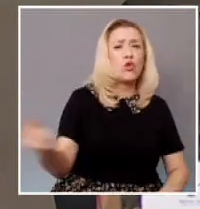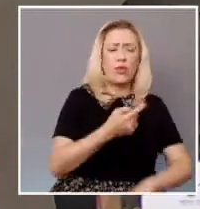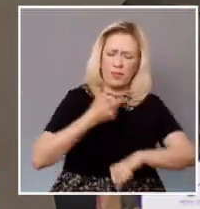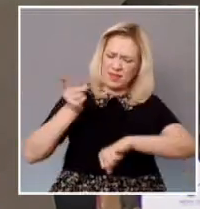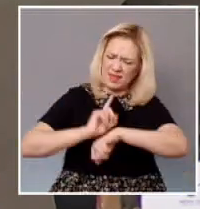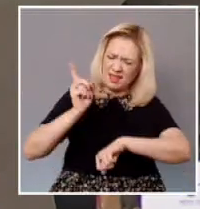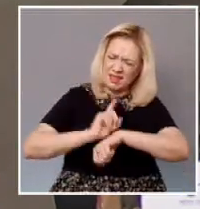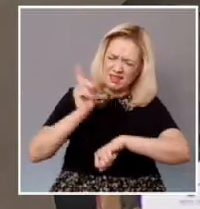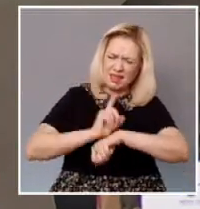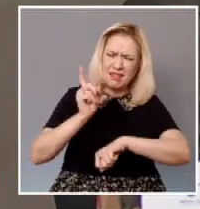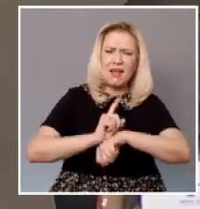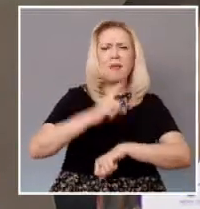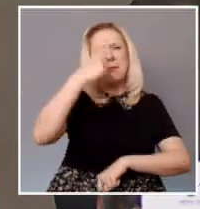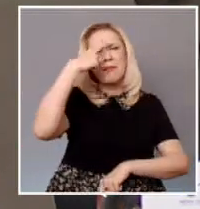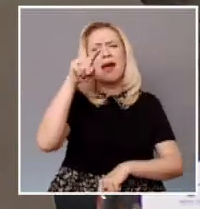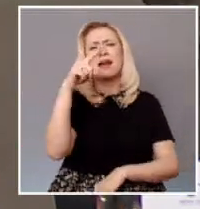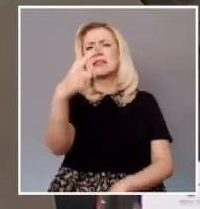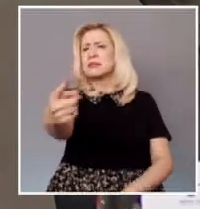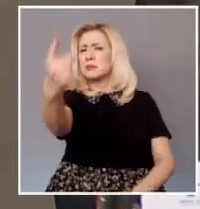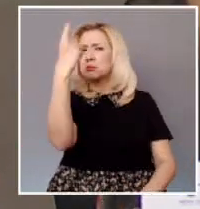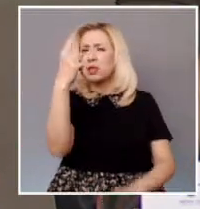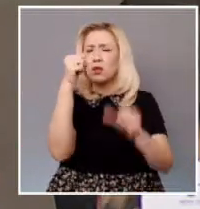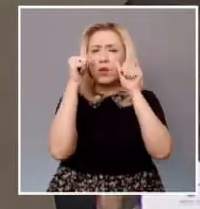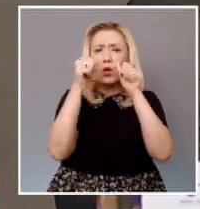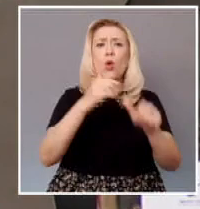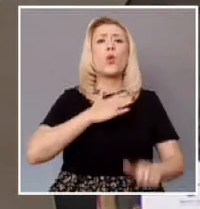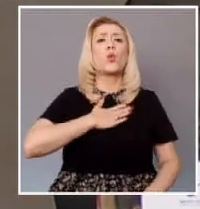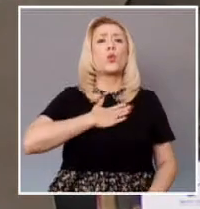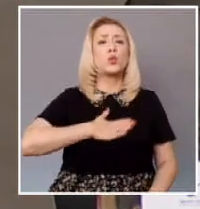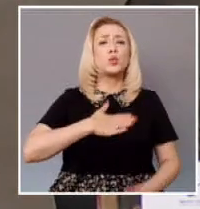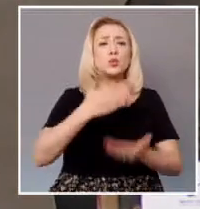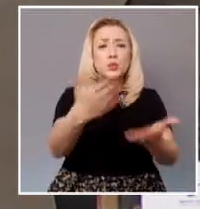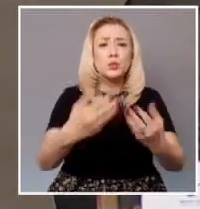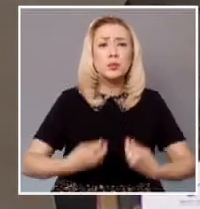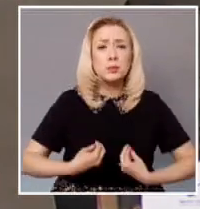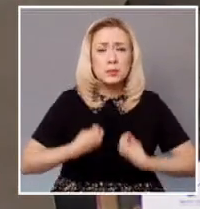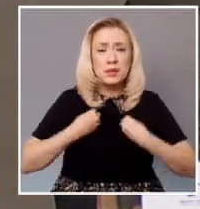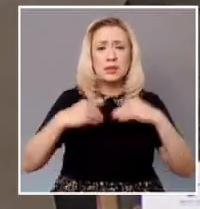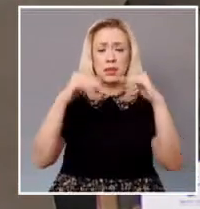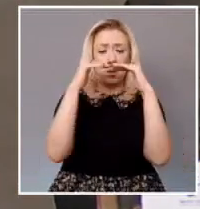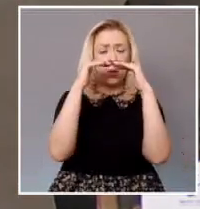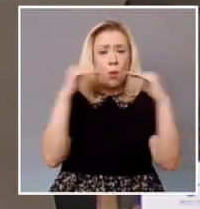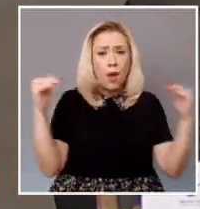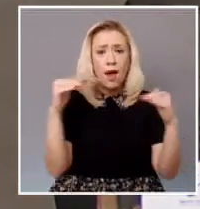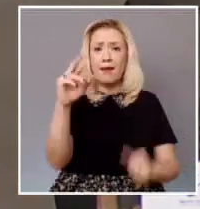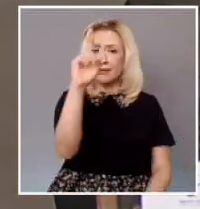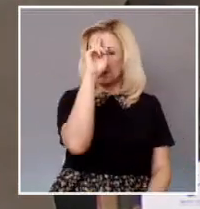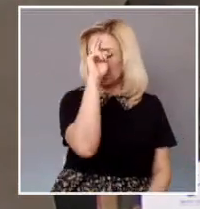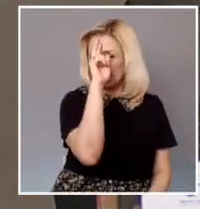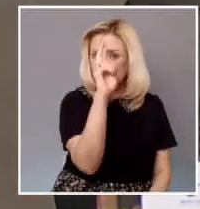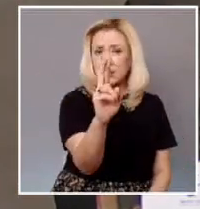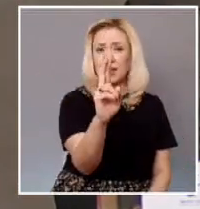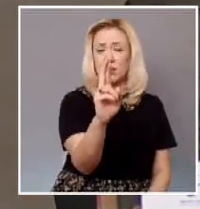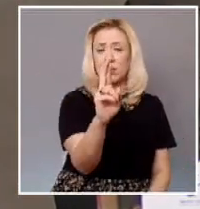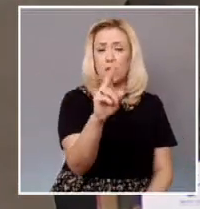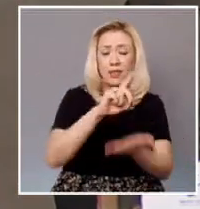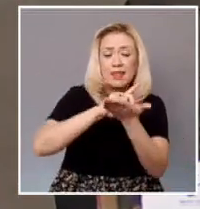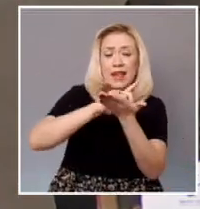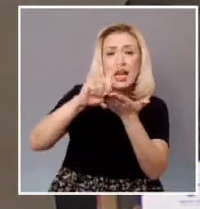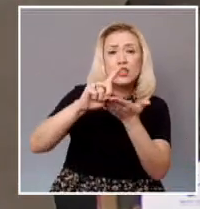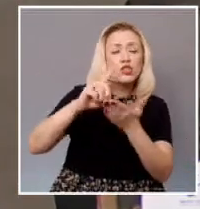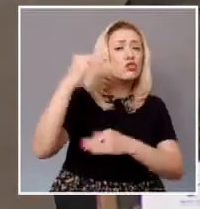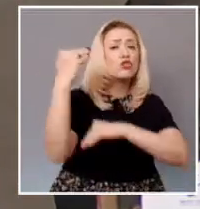para velar por la justicia, la igualdad y el respeto a los derechos de todas